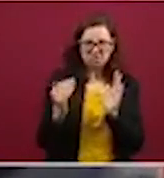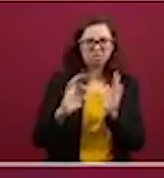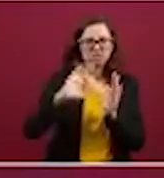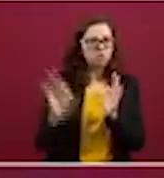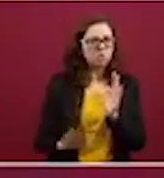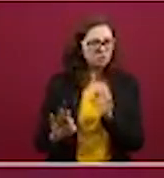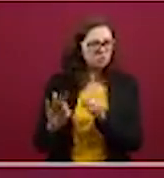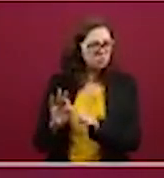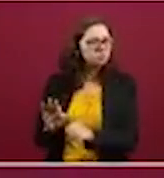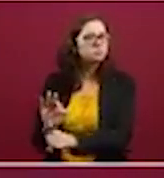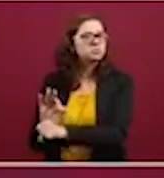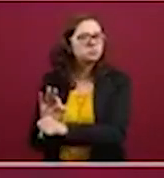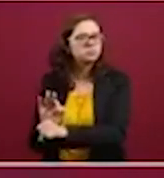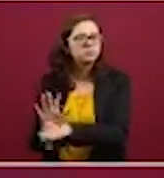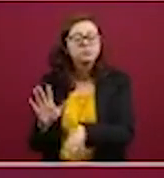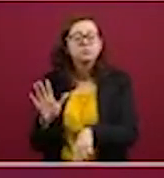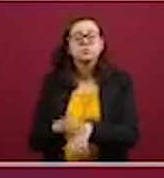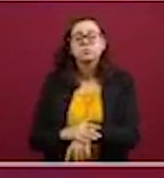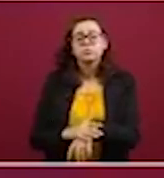pemex